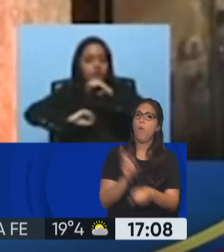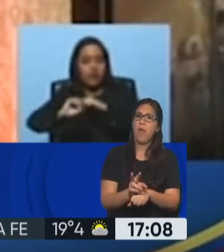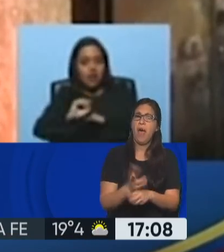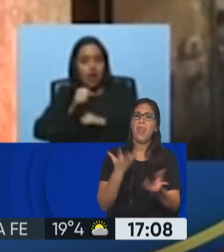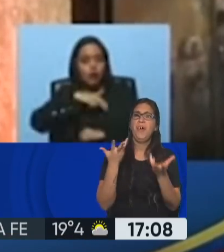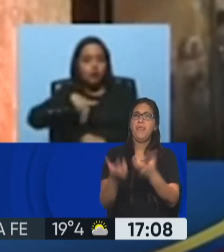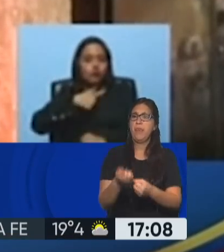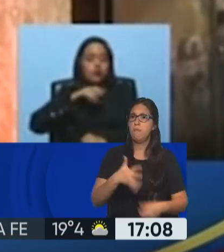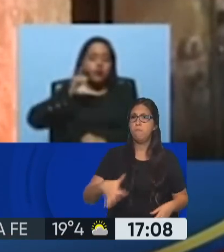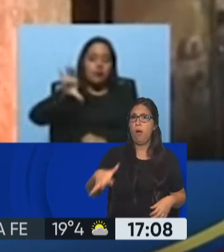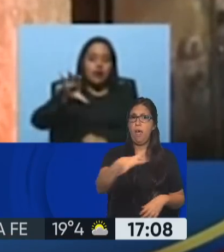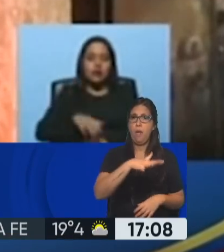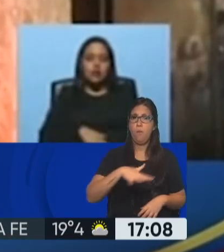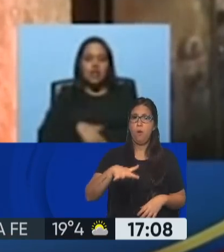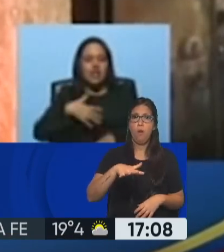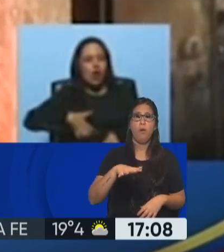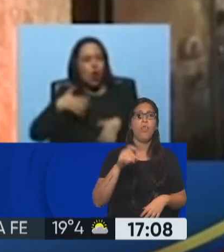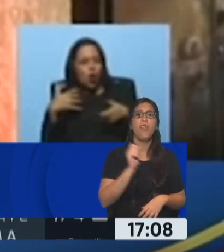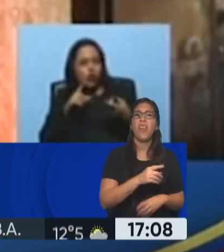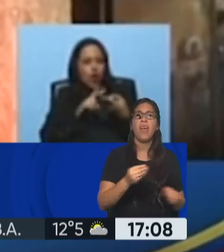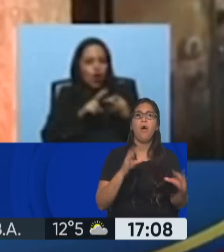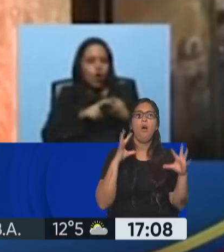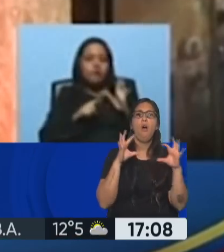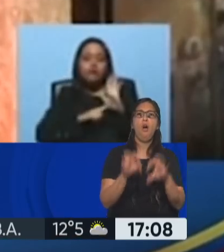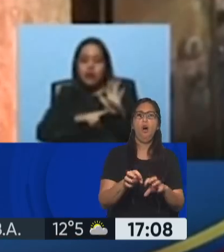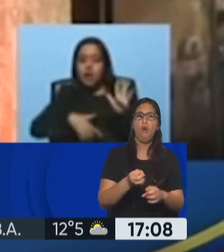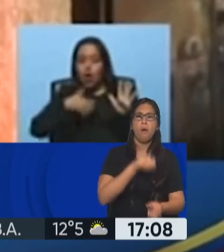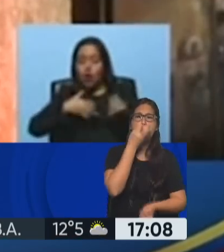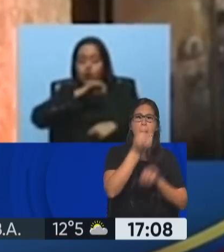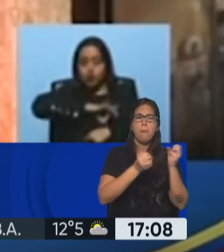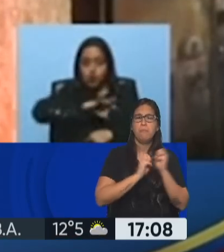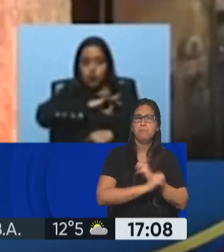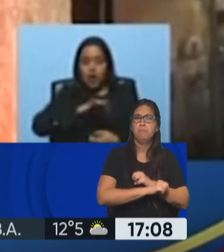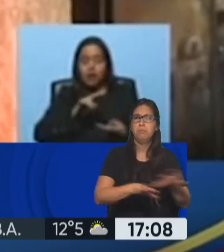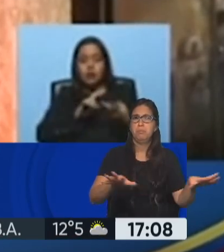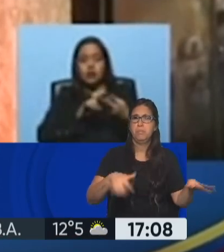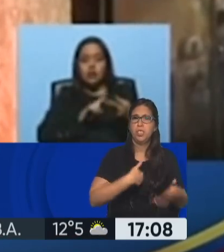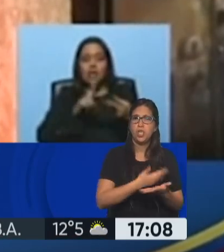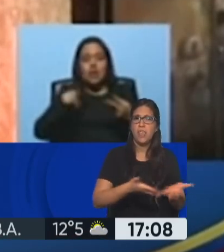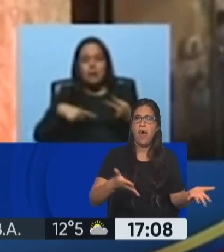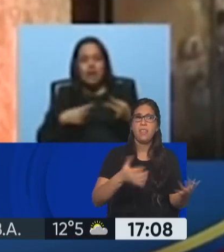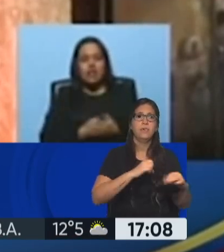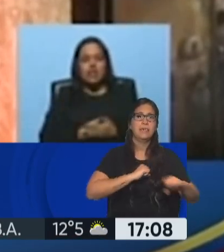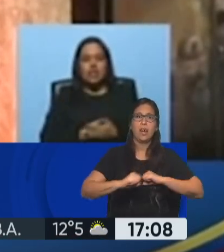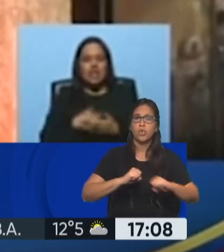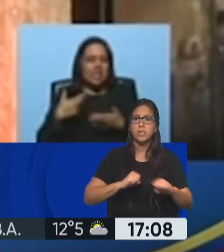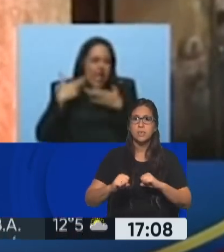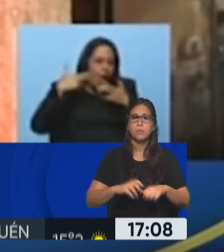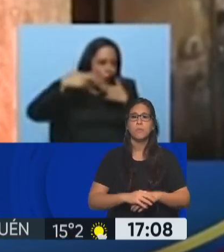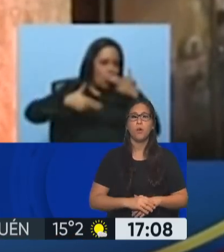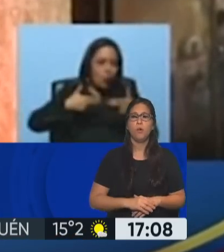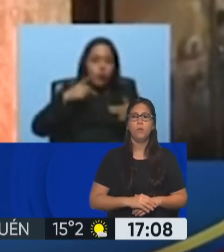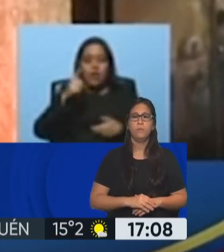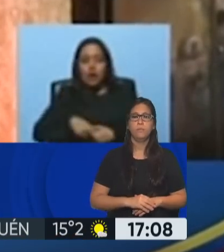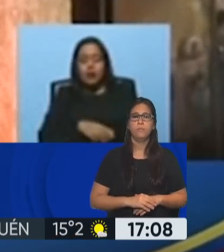a nuestra población del odio, de las expresiones de odio social, del terrorismo y de